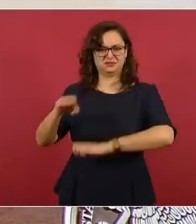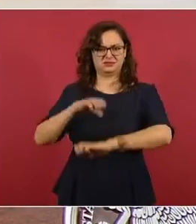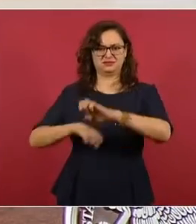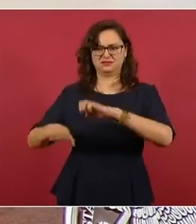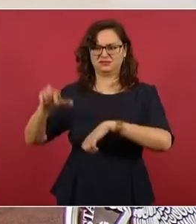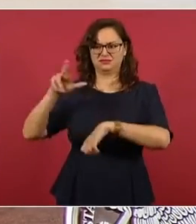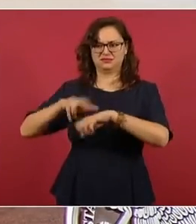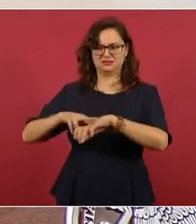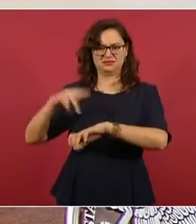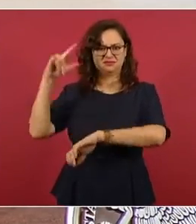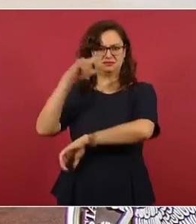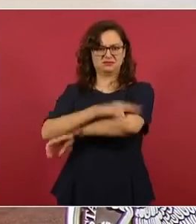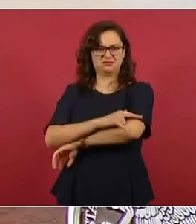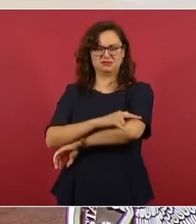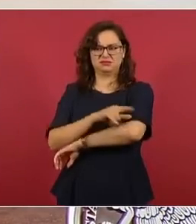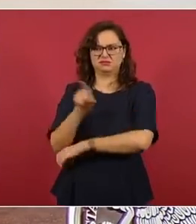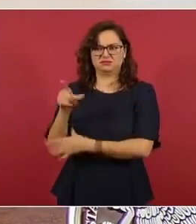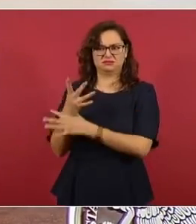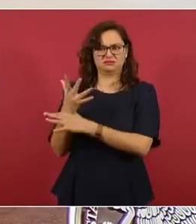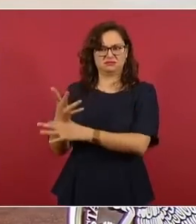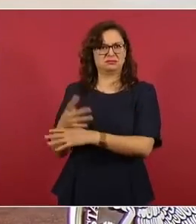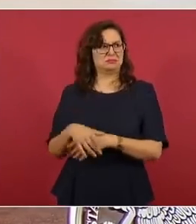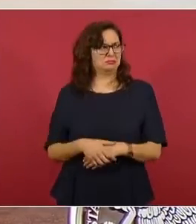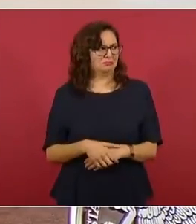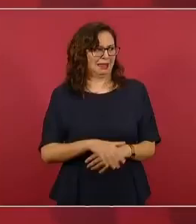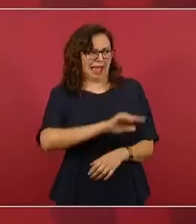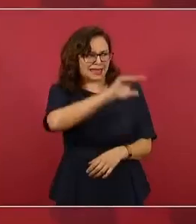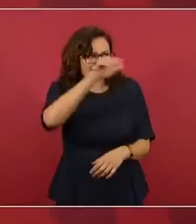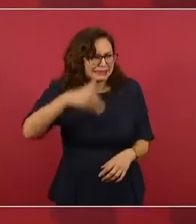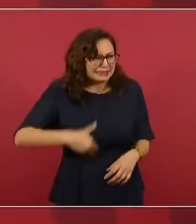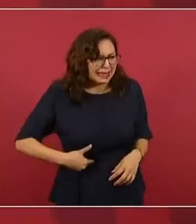hubo, ¿sí?, ningún riesgo.